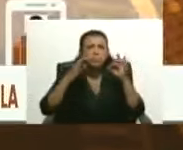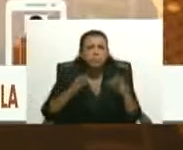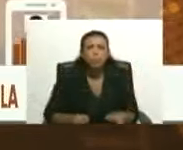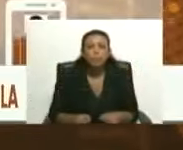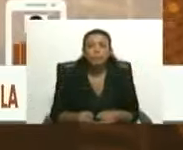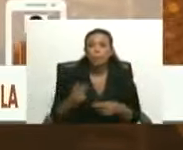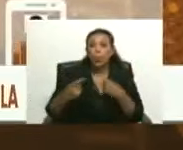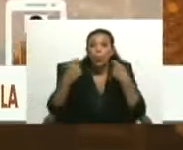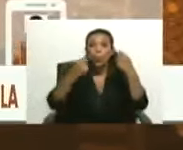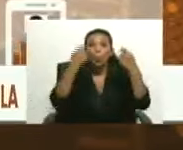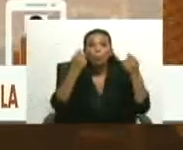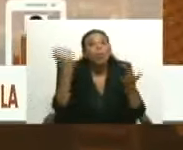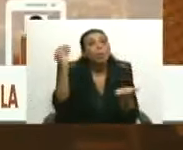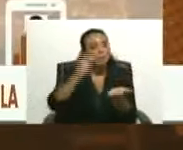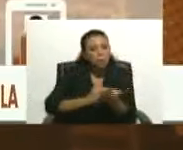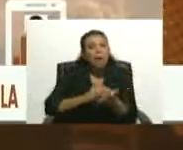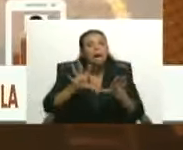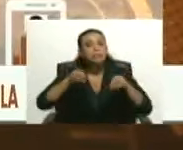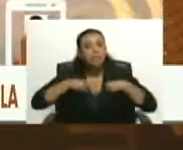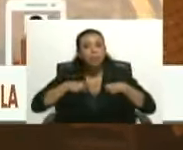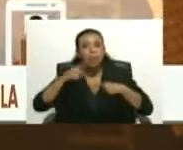voto popular en varias oportunidades,